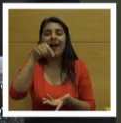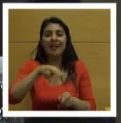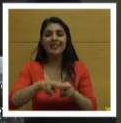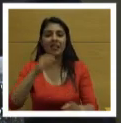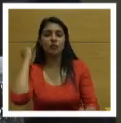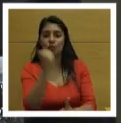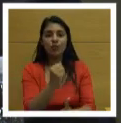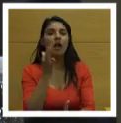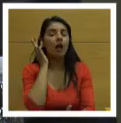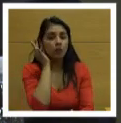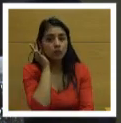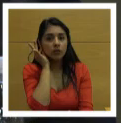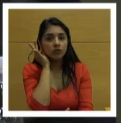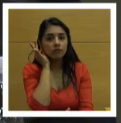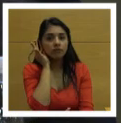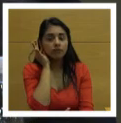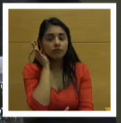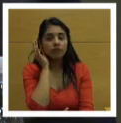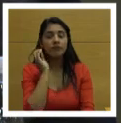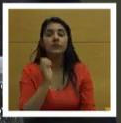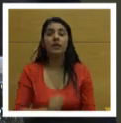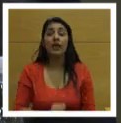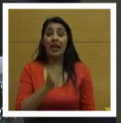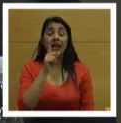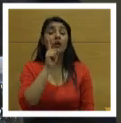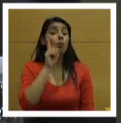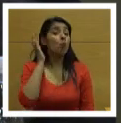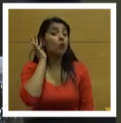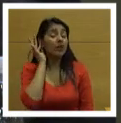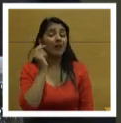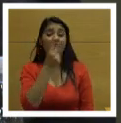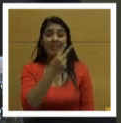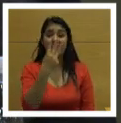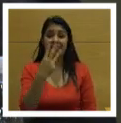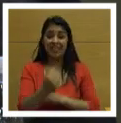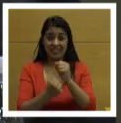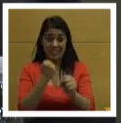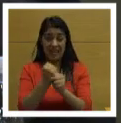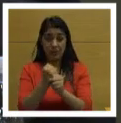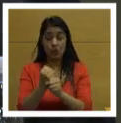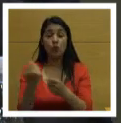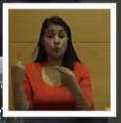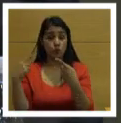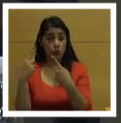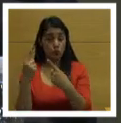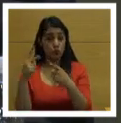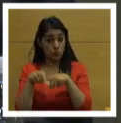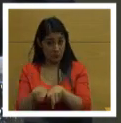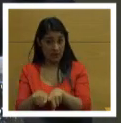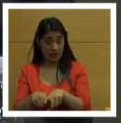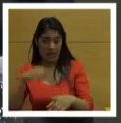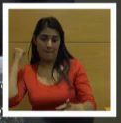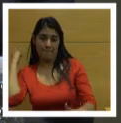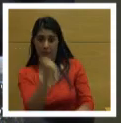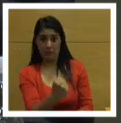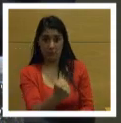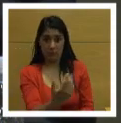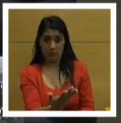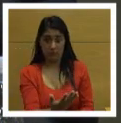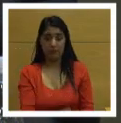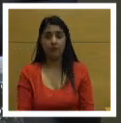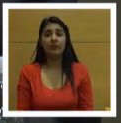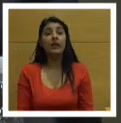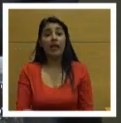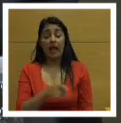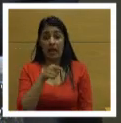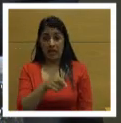De doña Carla, de 23 años de edad, quien fue acuchillada por su cónyuge Juan Carlos, de 45,